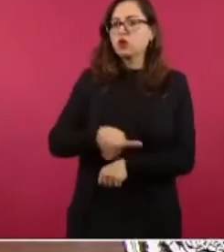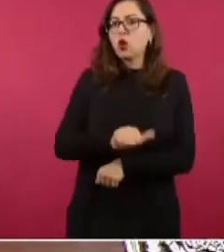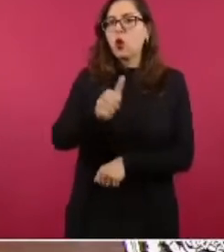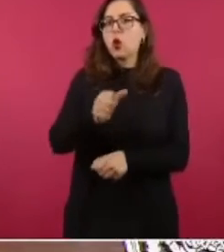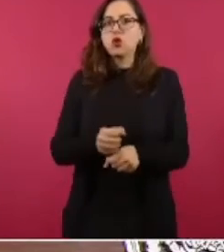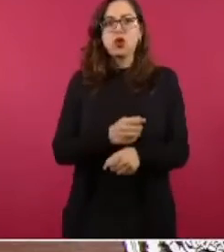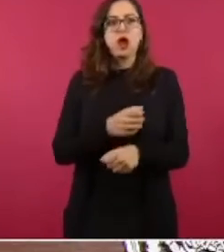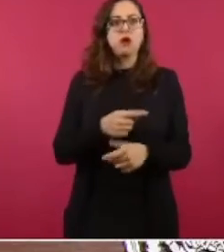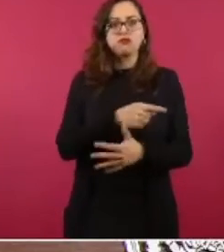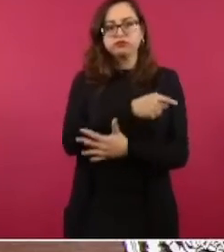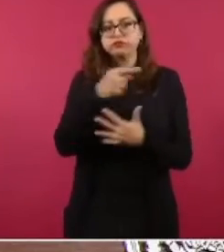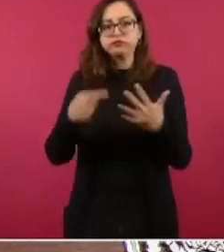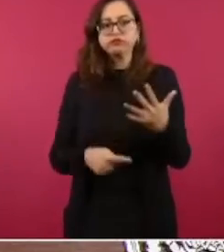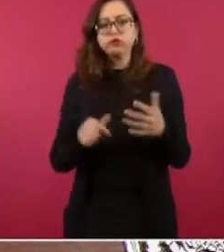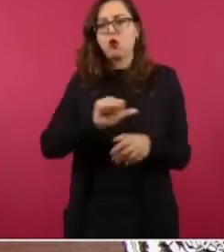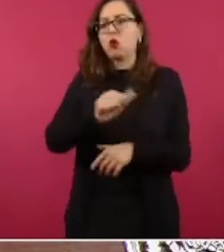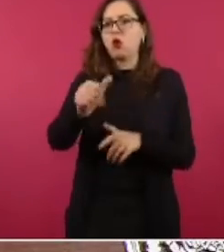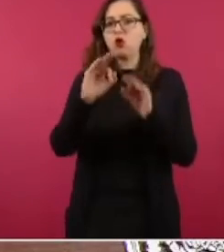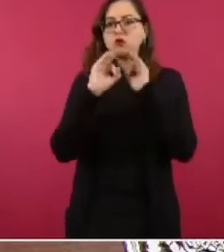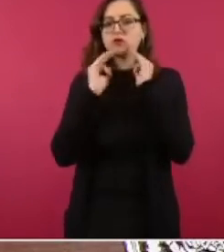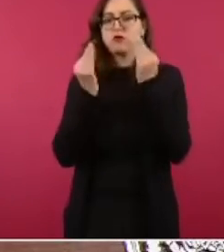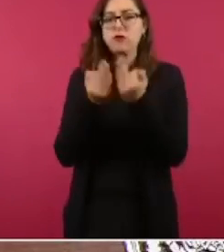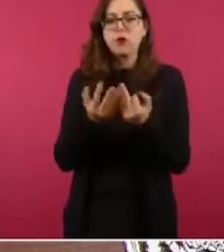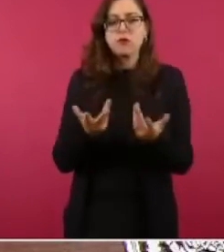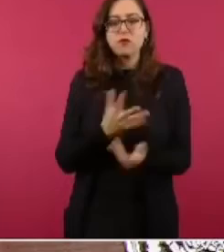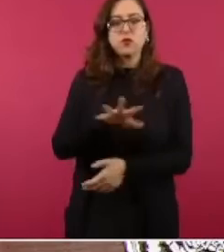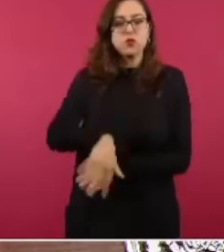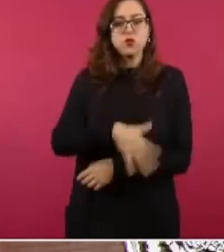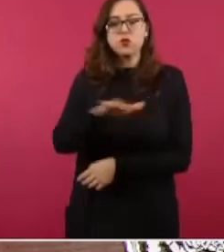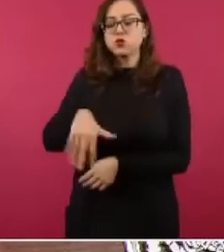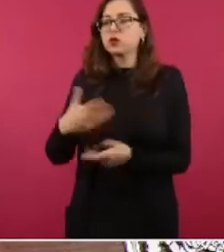alternativas y que no haya injerencismo